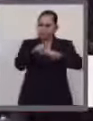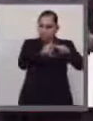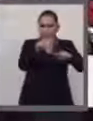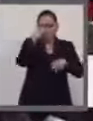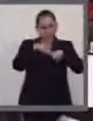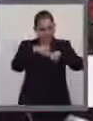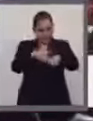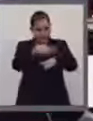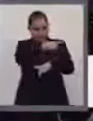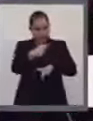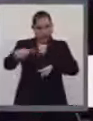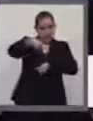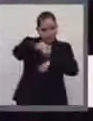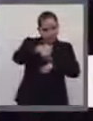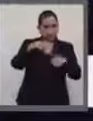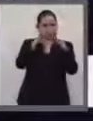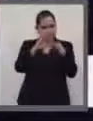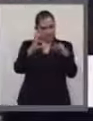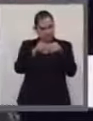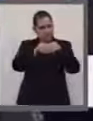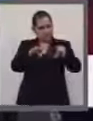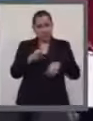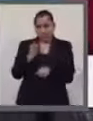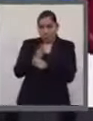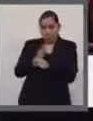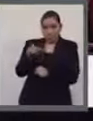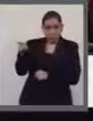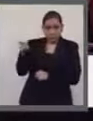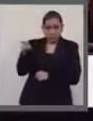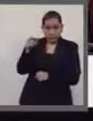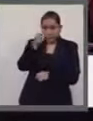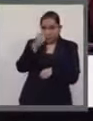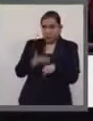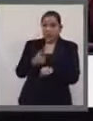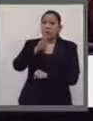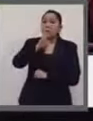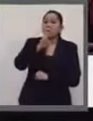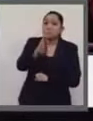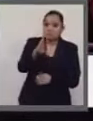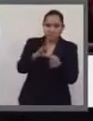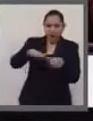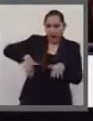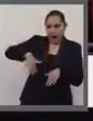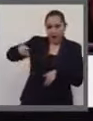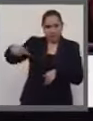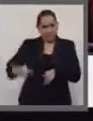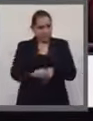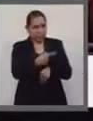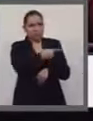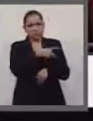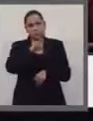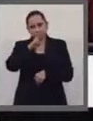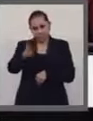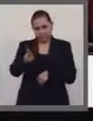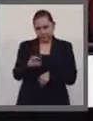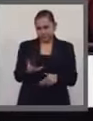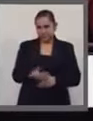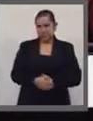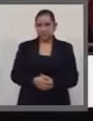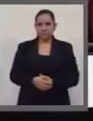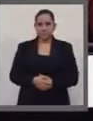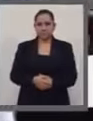seguir con la comparecencia. Ella está dando respuesta a una pregunta. Sí, pero no es el tema, diputada. No es el tema. A eso